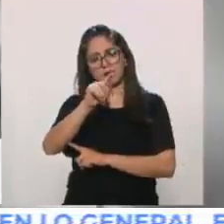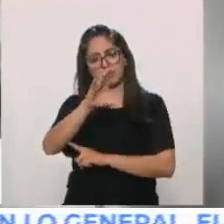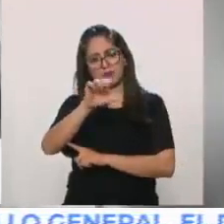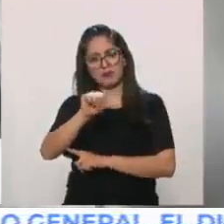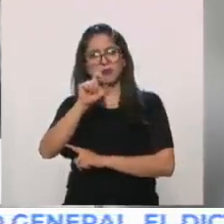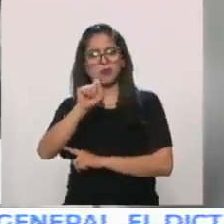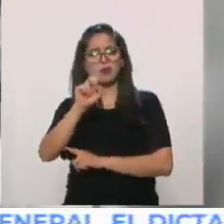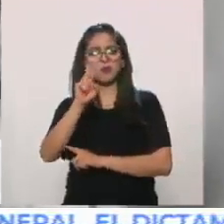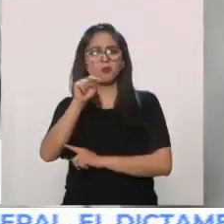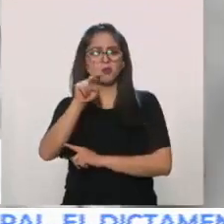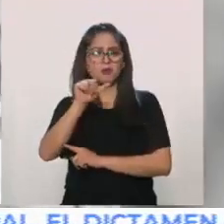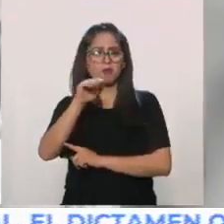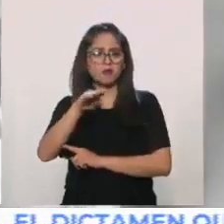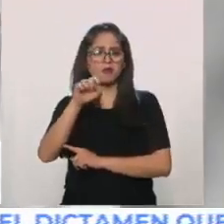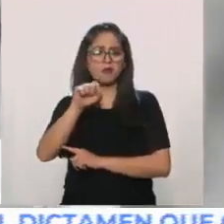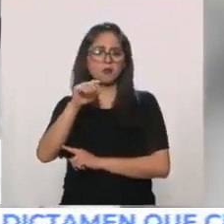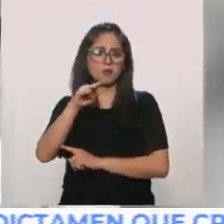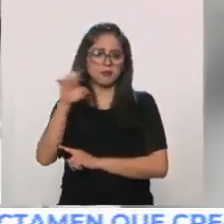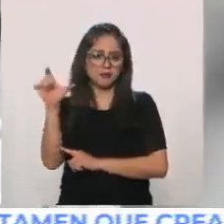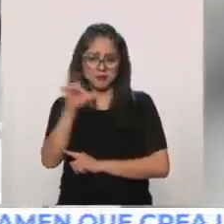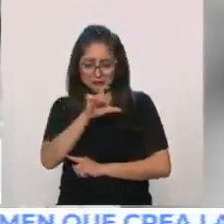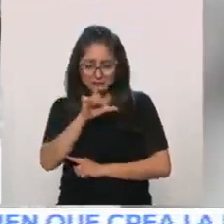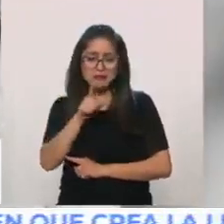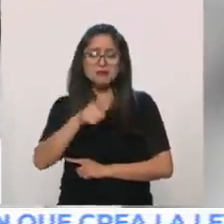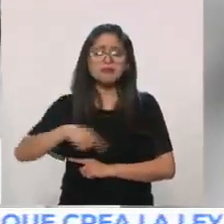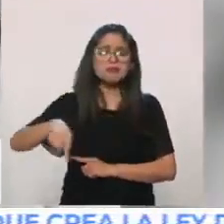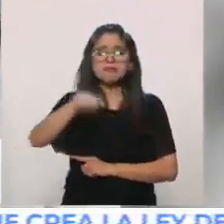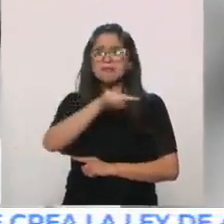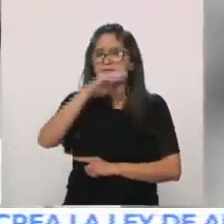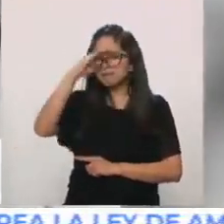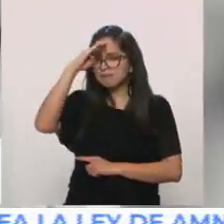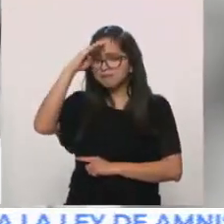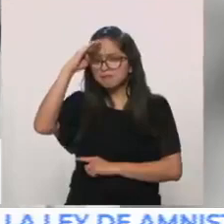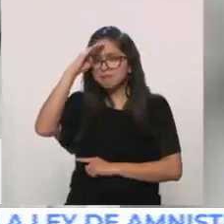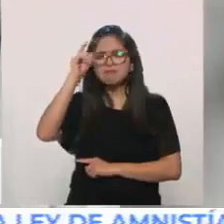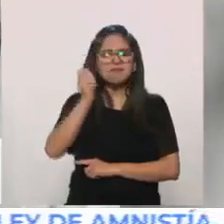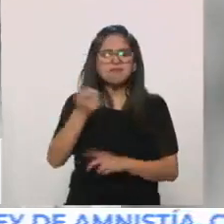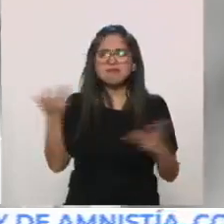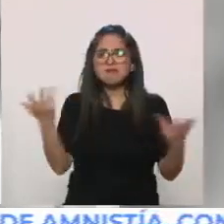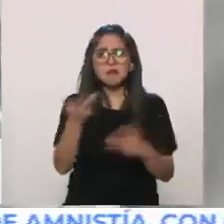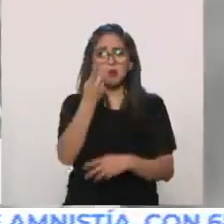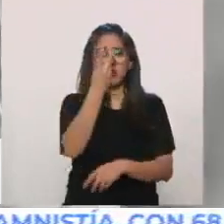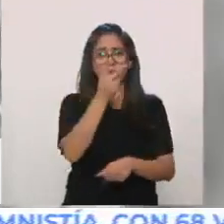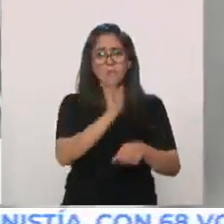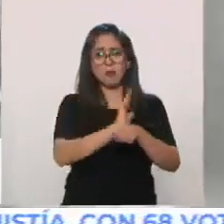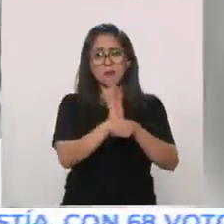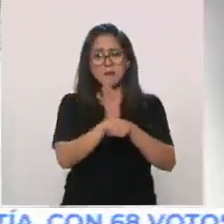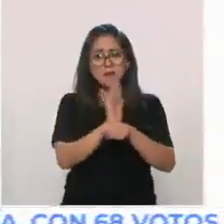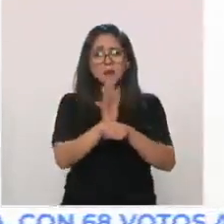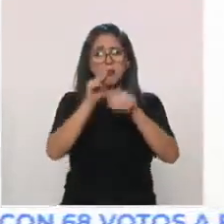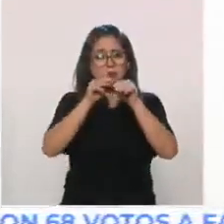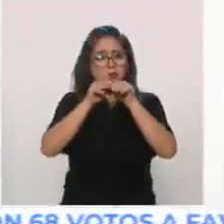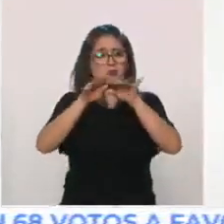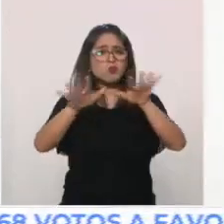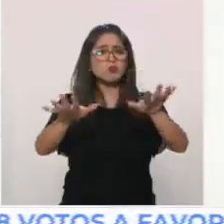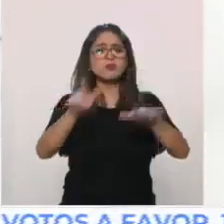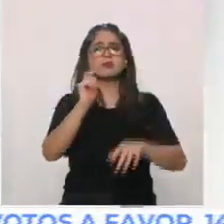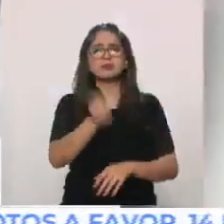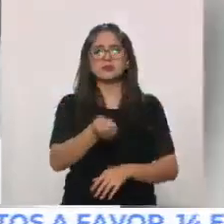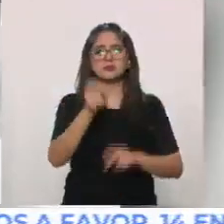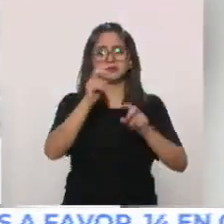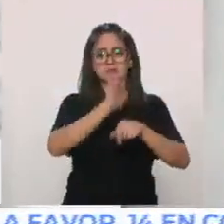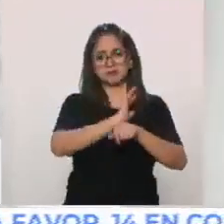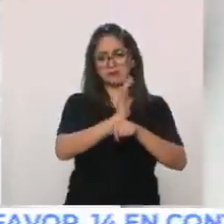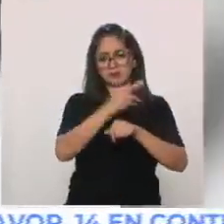filmoteca.unam.mx. Y como bien dices, estamos poniendo dos de nuestros tesoros más grandes a disposición. Tepeyac,